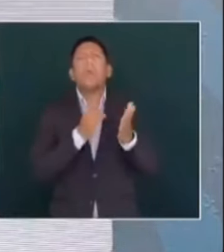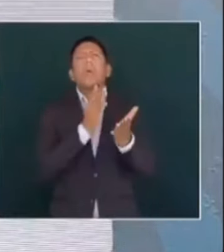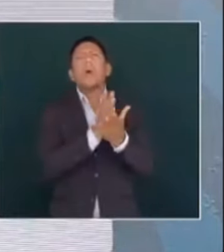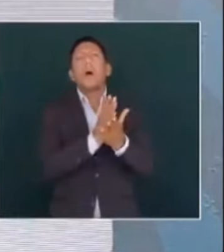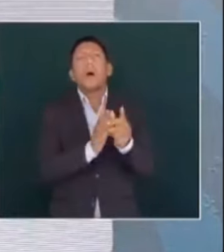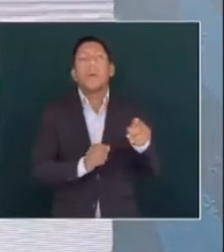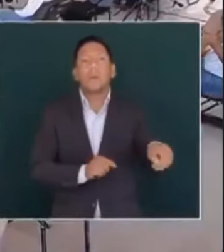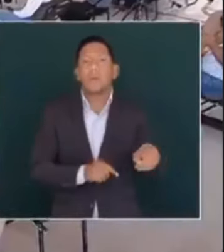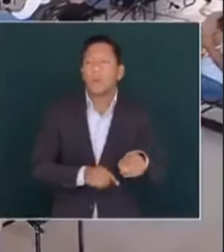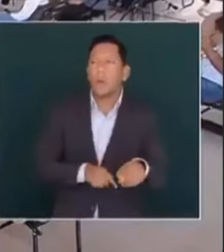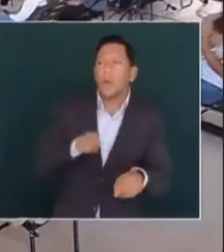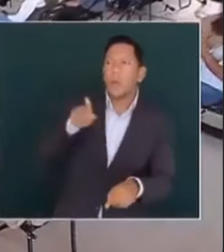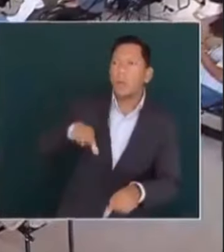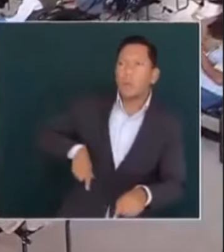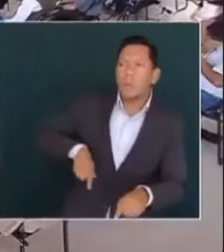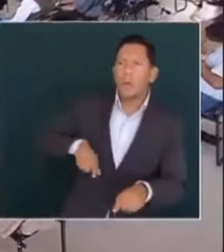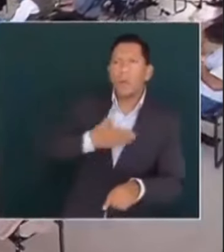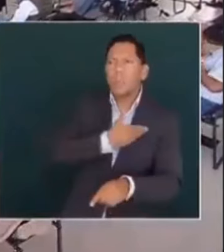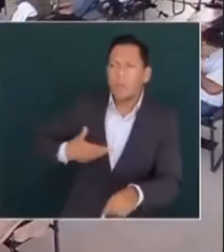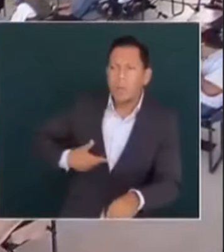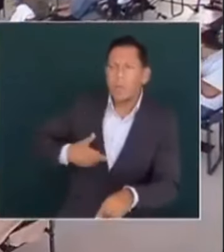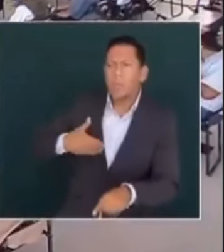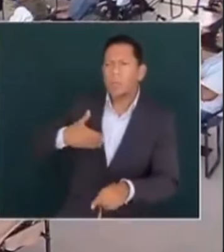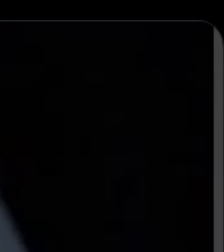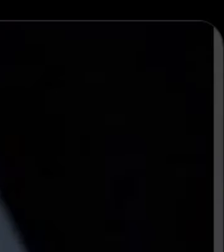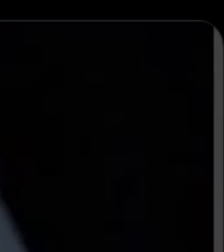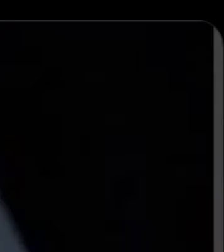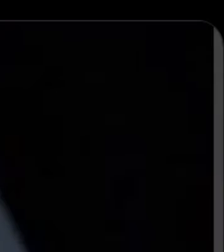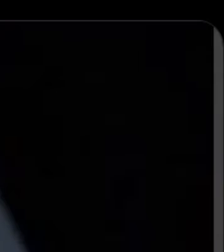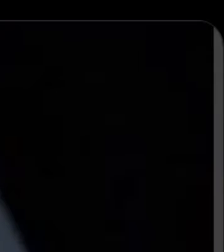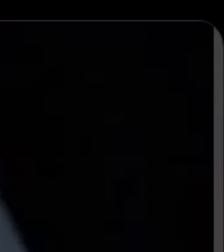muy rápidamente. Hoy el presidente López Obrador habla de ese tema.